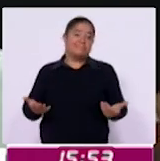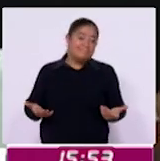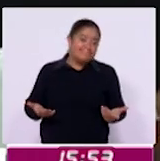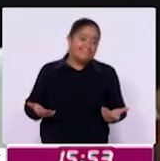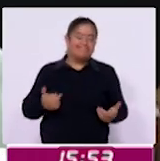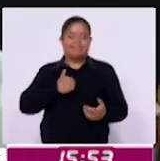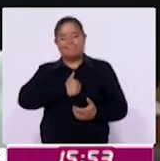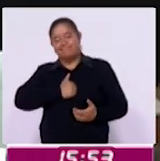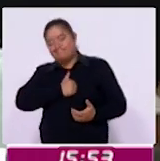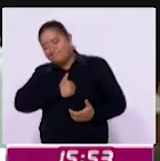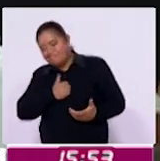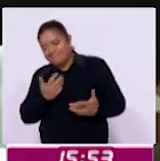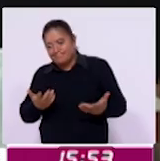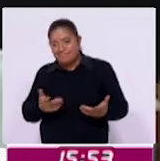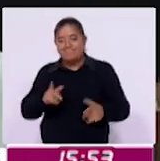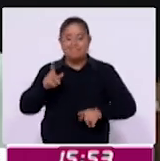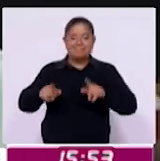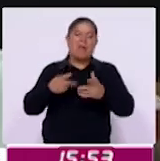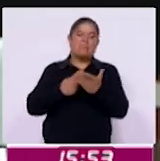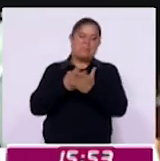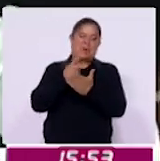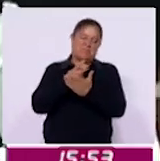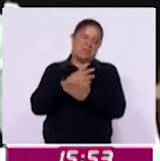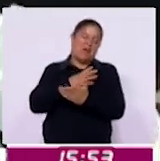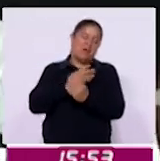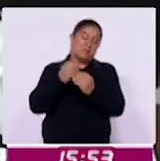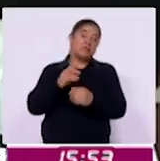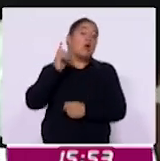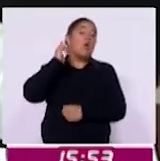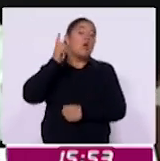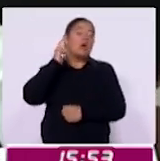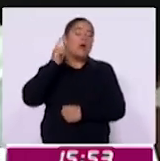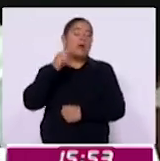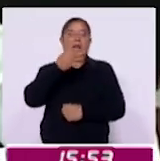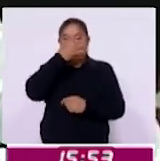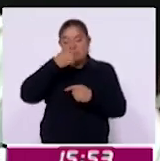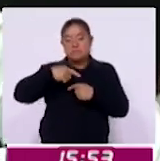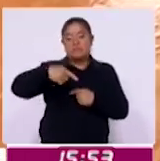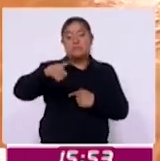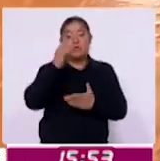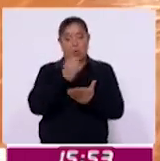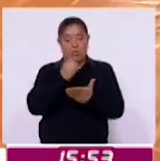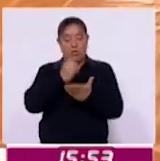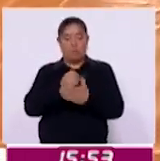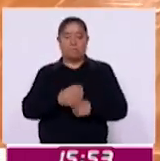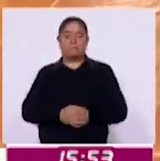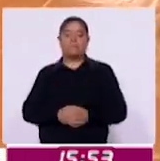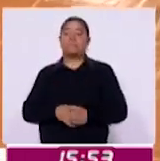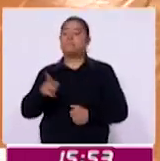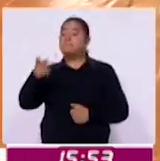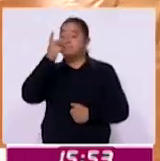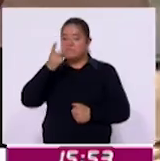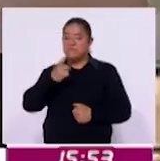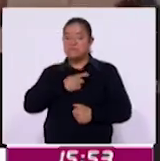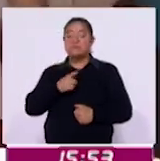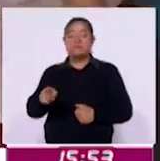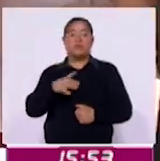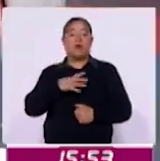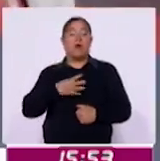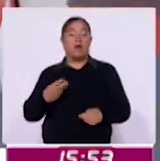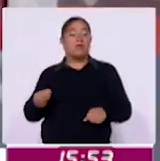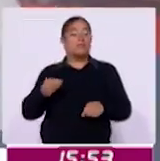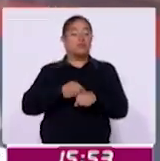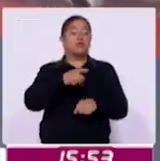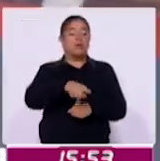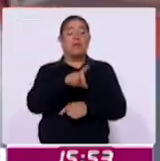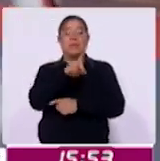son multifactoriales, tenemos demasiadas medallas de plata, esperemos convertirlas al corto plazo en medallas de oro. Señaló que, con la puesta en marcha del Centro